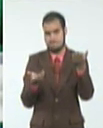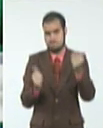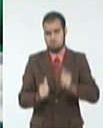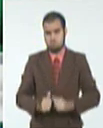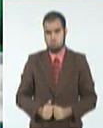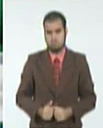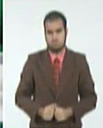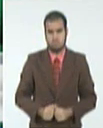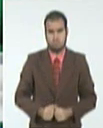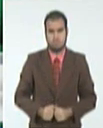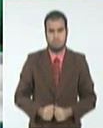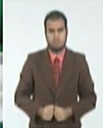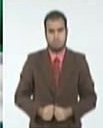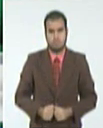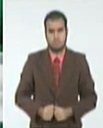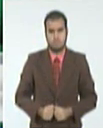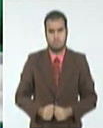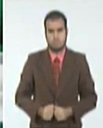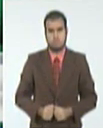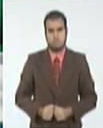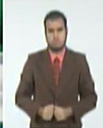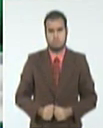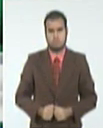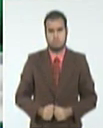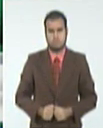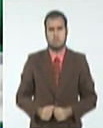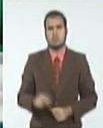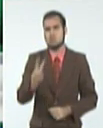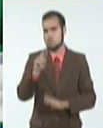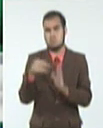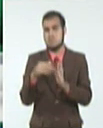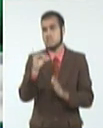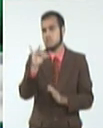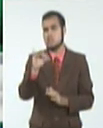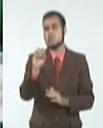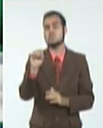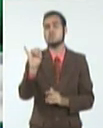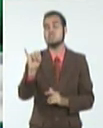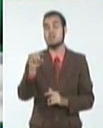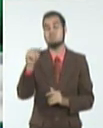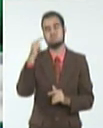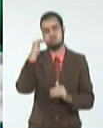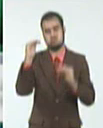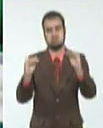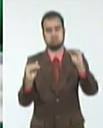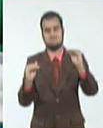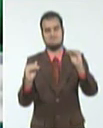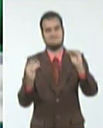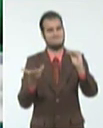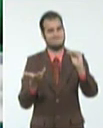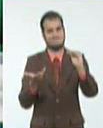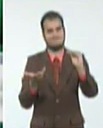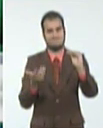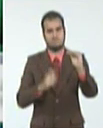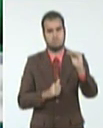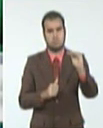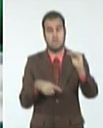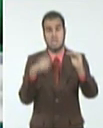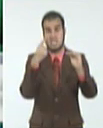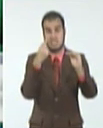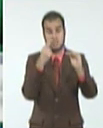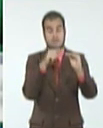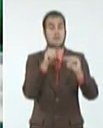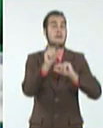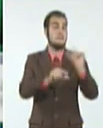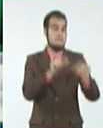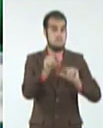2.706 menos que los casos diagnosticados ayer. Eso hace que se acumule un grupo de